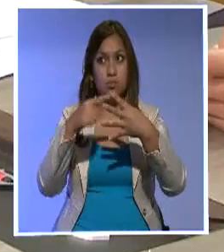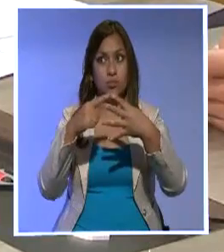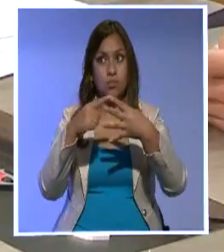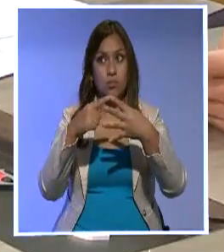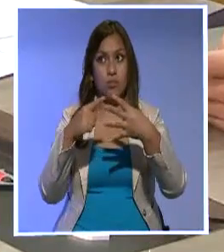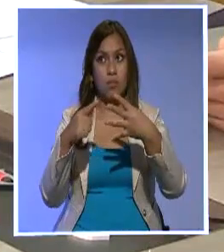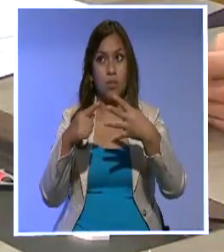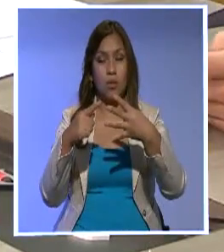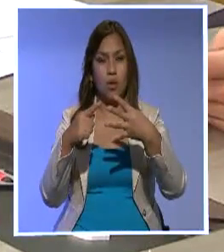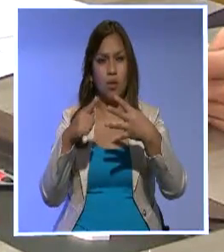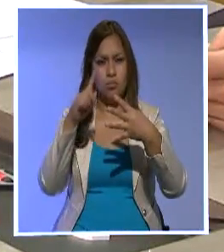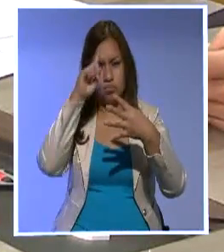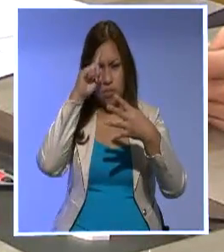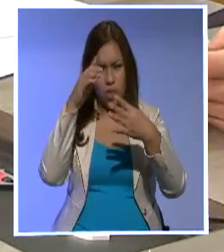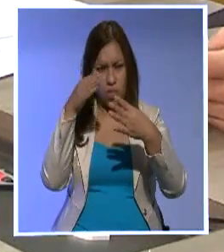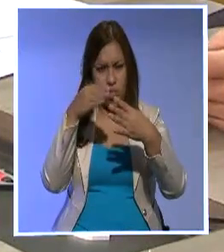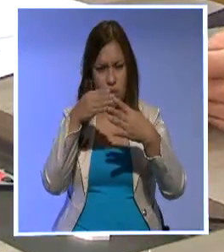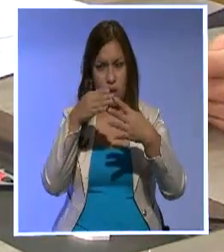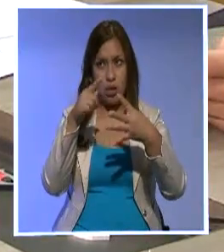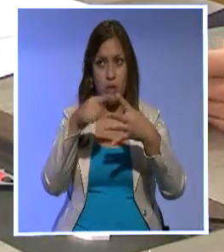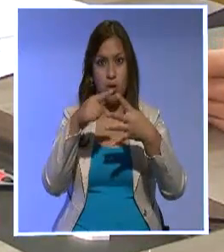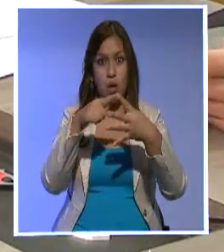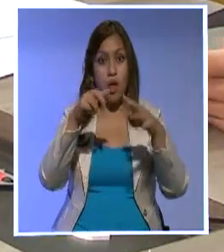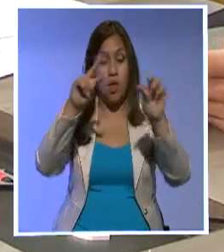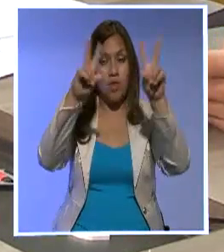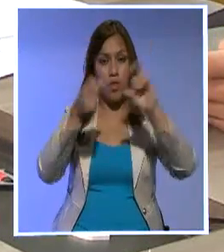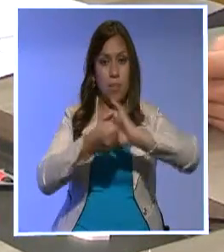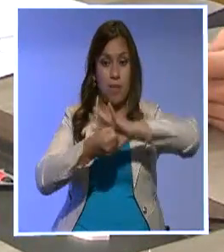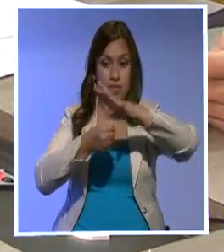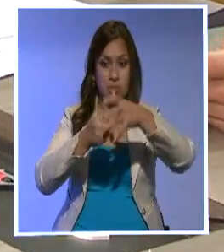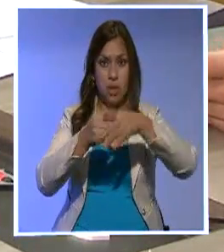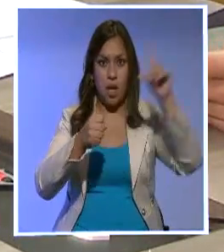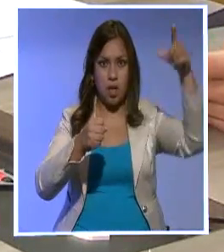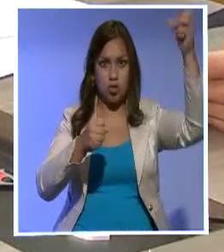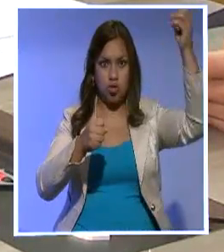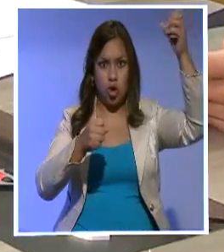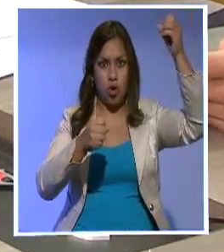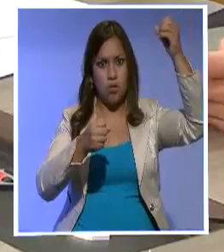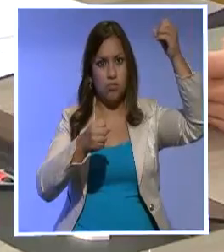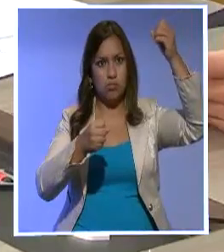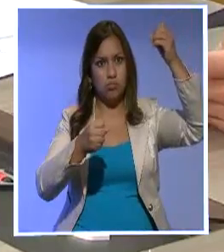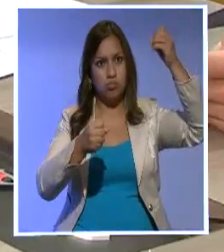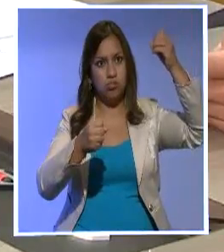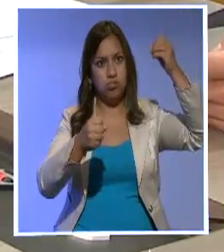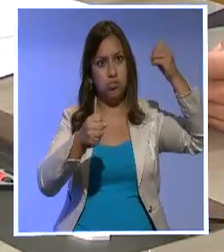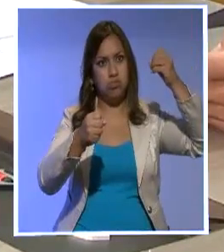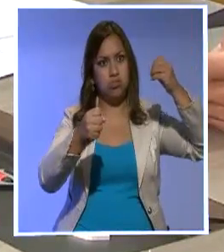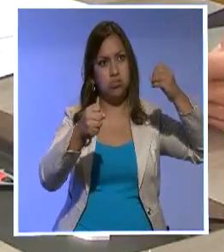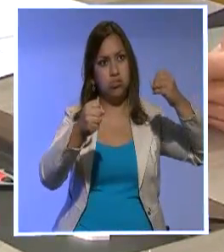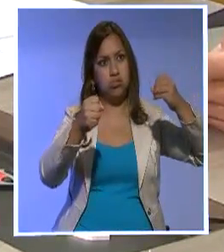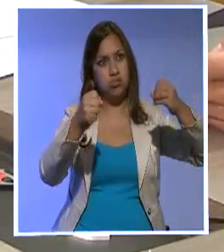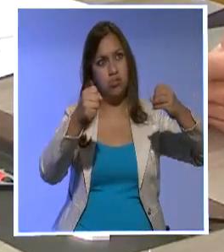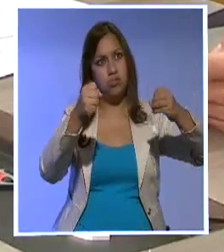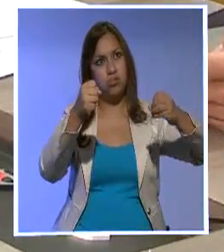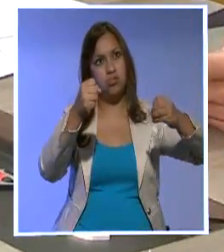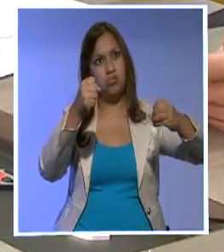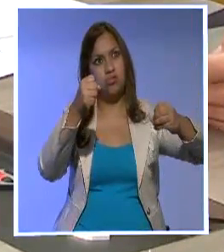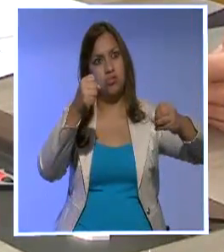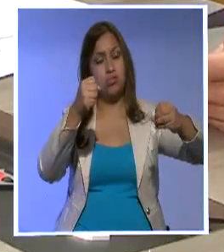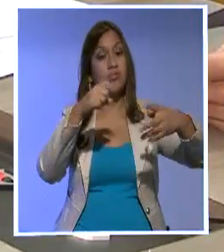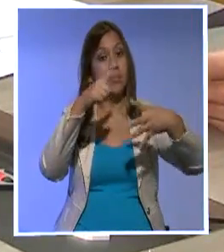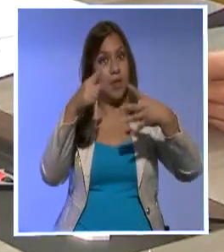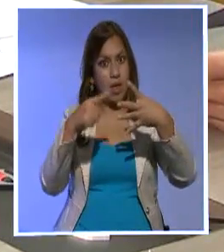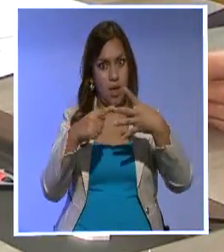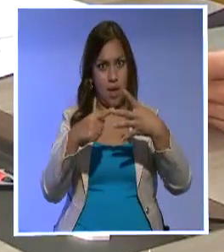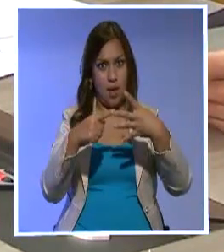está directamente relacionado al movimiento de la tierra alrededor del sol la órbita terrestre no es redonda sino más bien ovalada